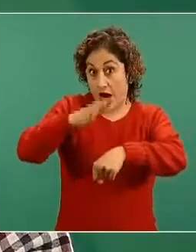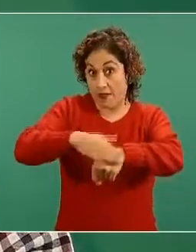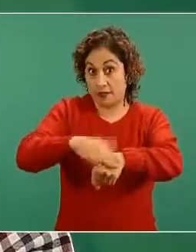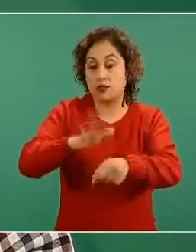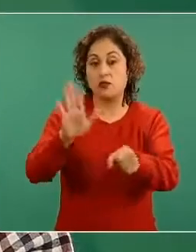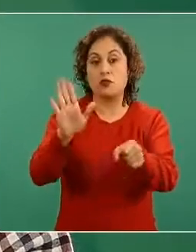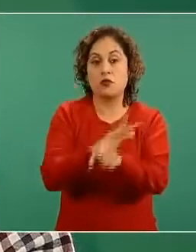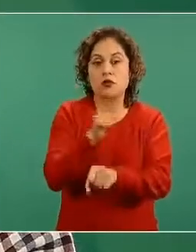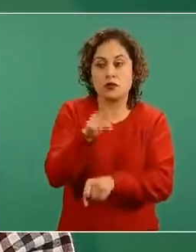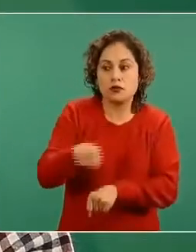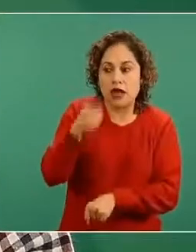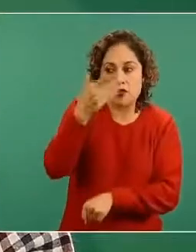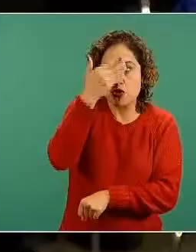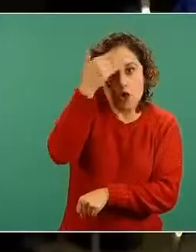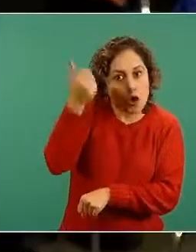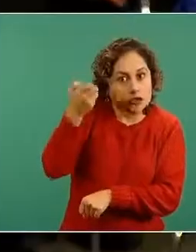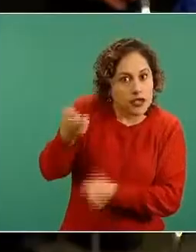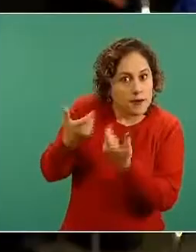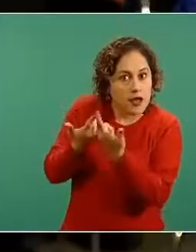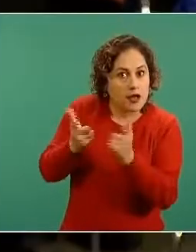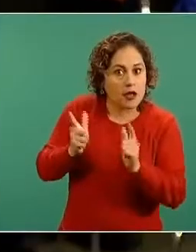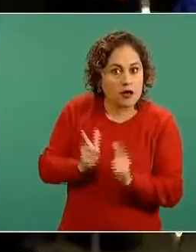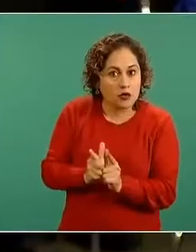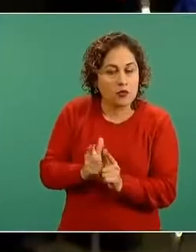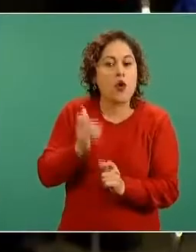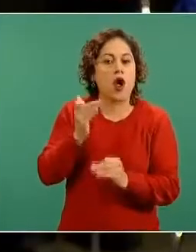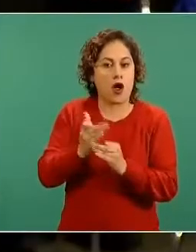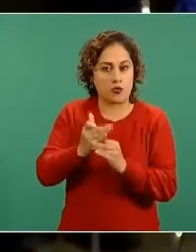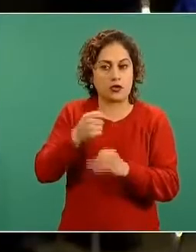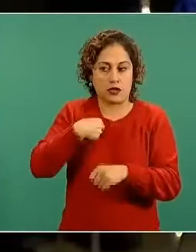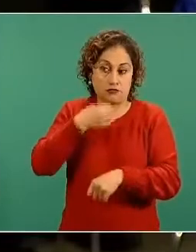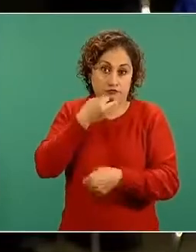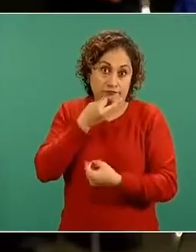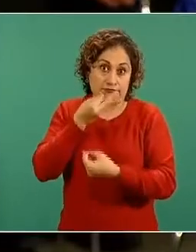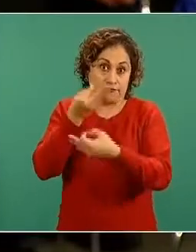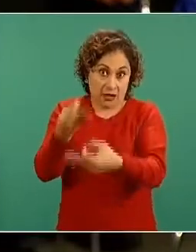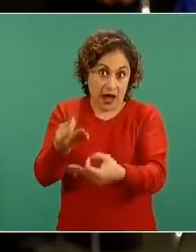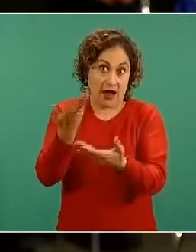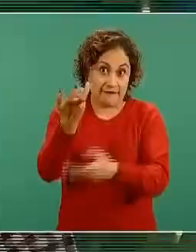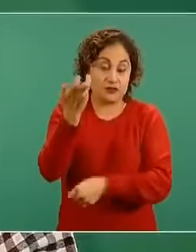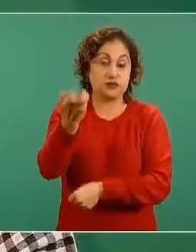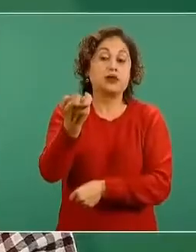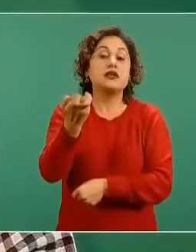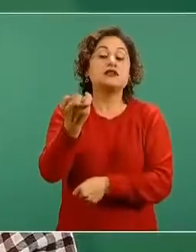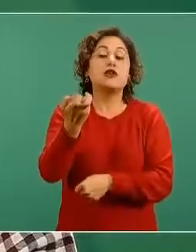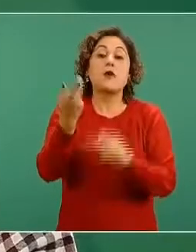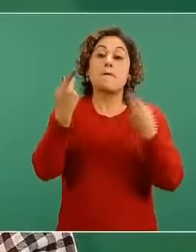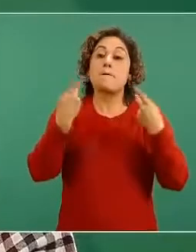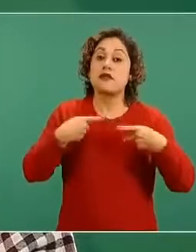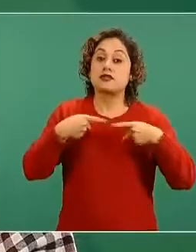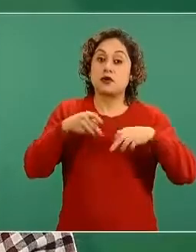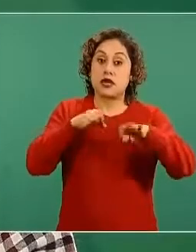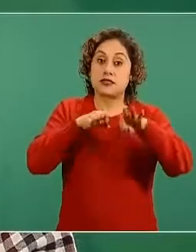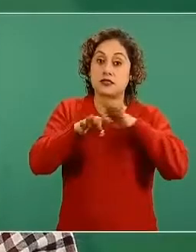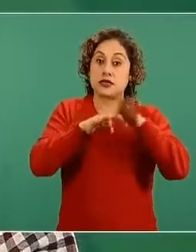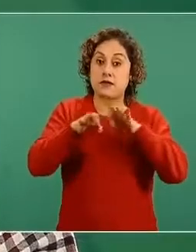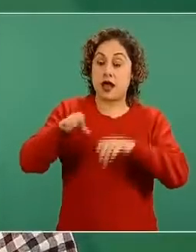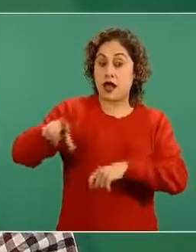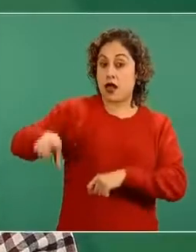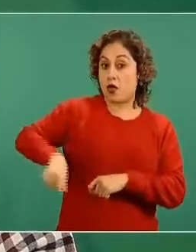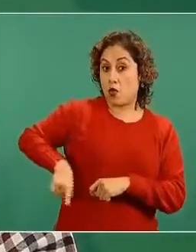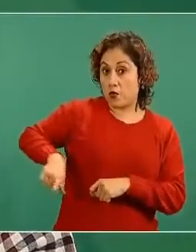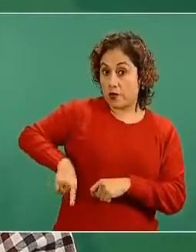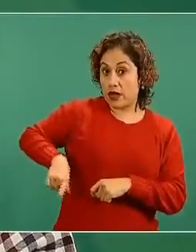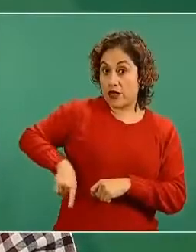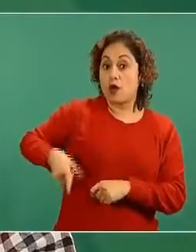información, con mucho gusto se las proporcionamos. Las personas servidoras de la nación son parte de la brigada Correcaminos y